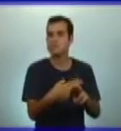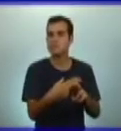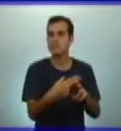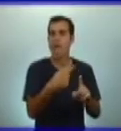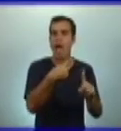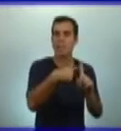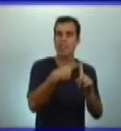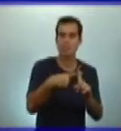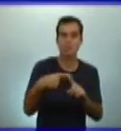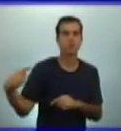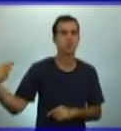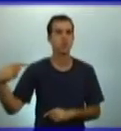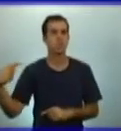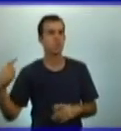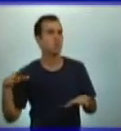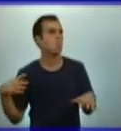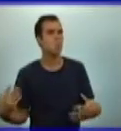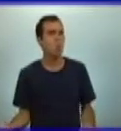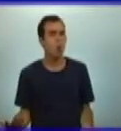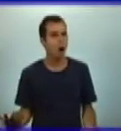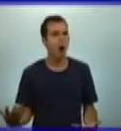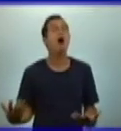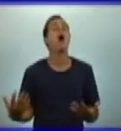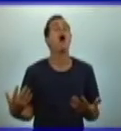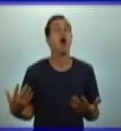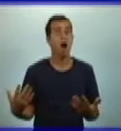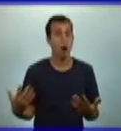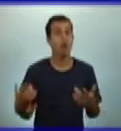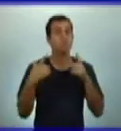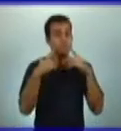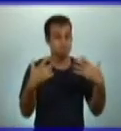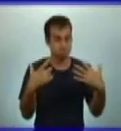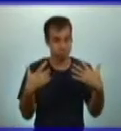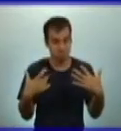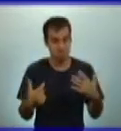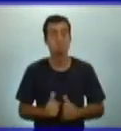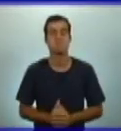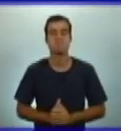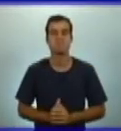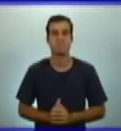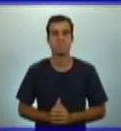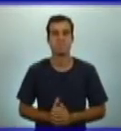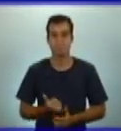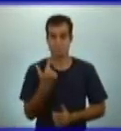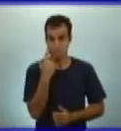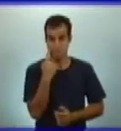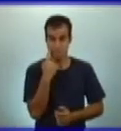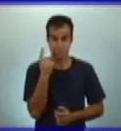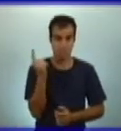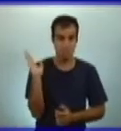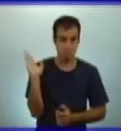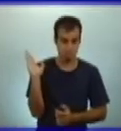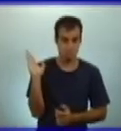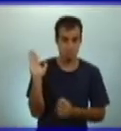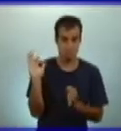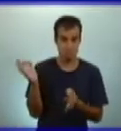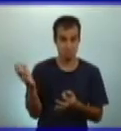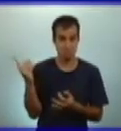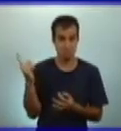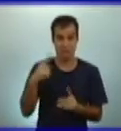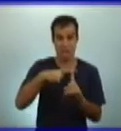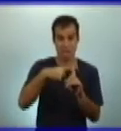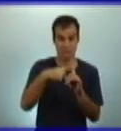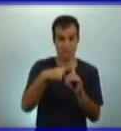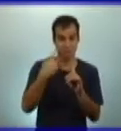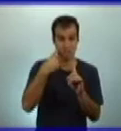los términos de la sustracción. Importante. Fíjense bien, en la adición, les recuerdo, muy fácil, los dos números